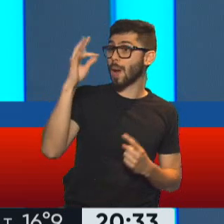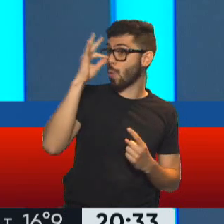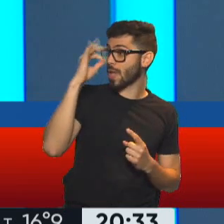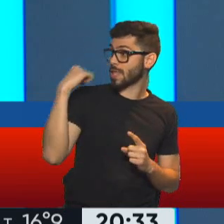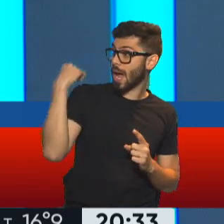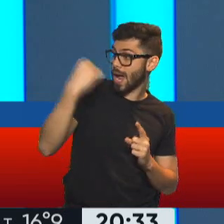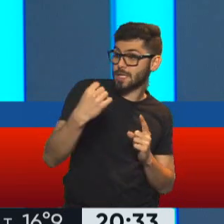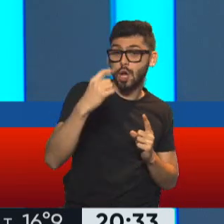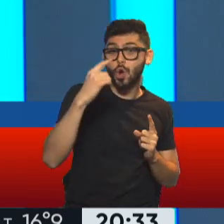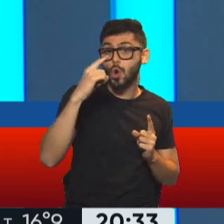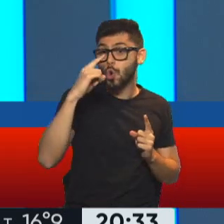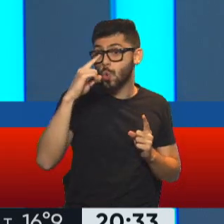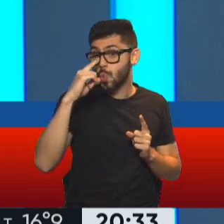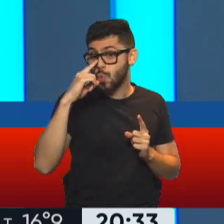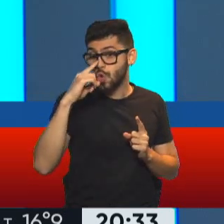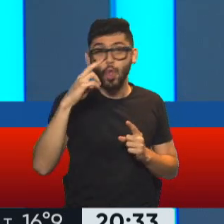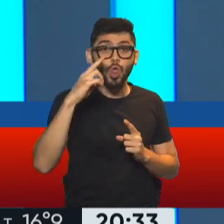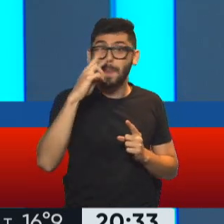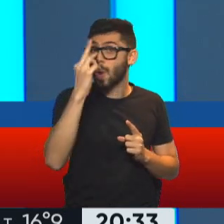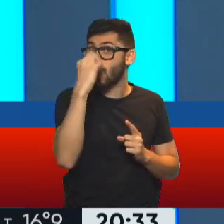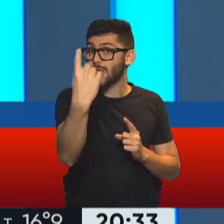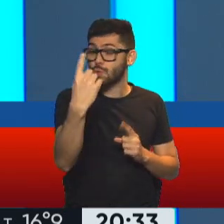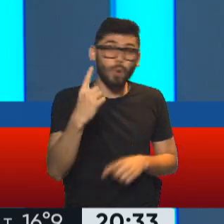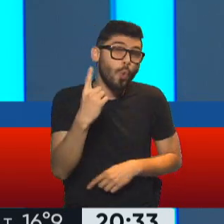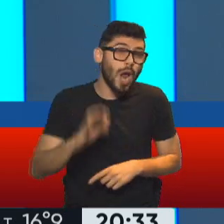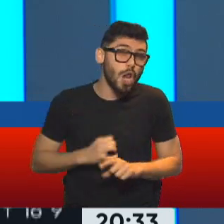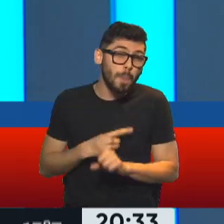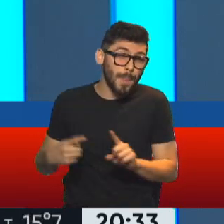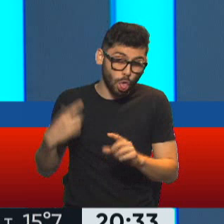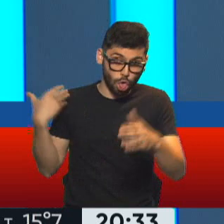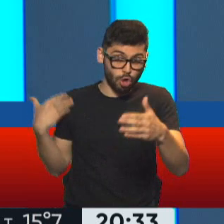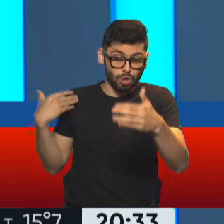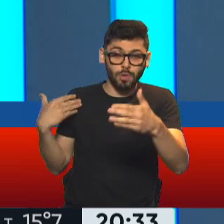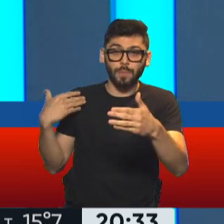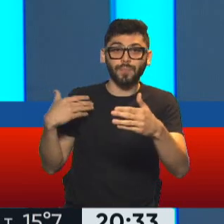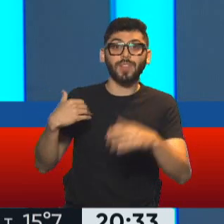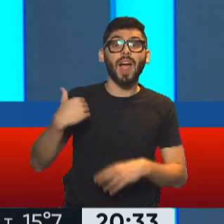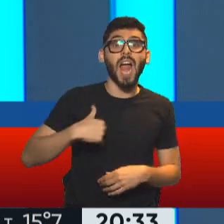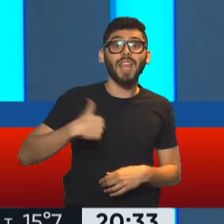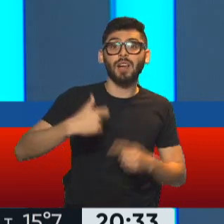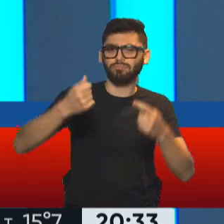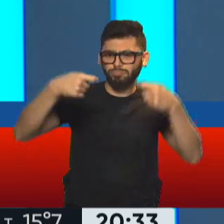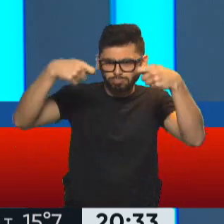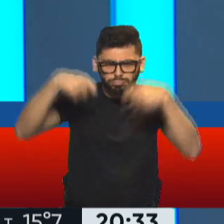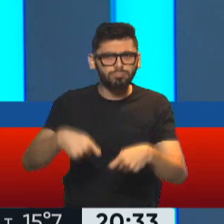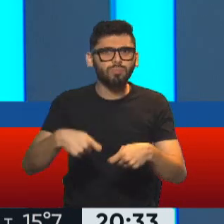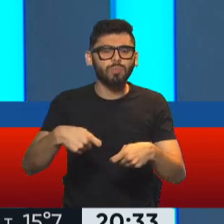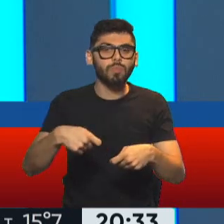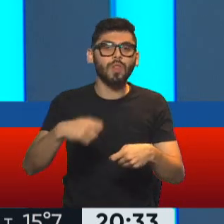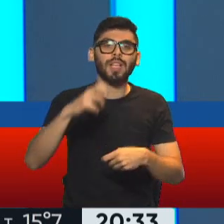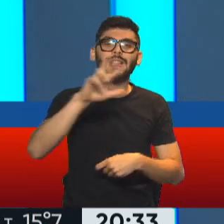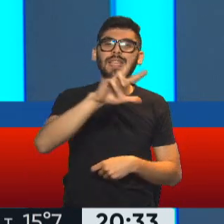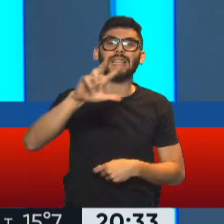del 2021, en un año y medio, la inversión en la Argentina fue de